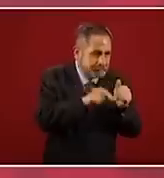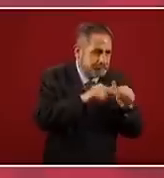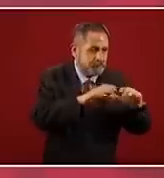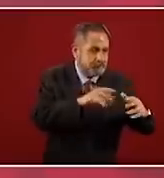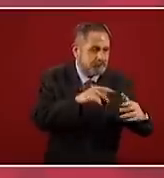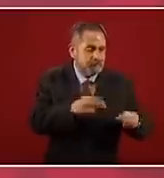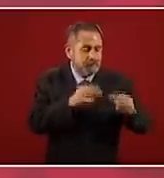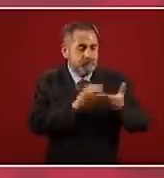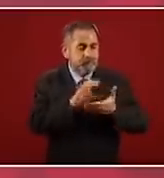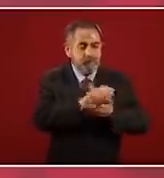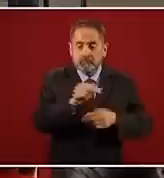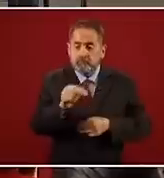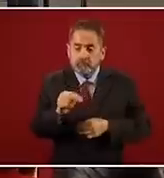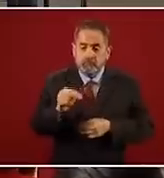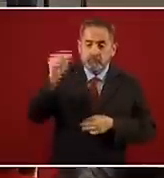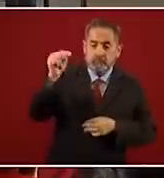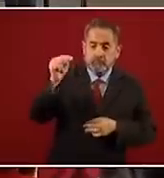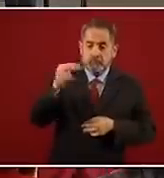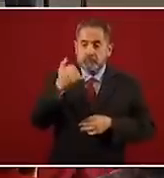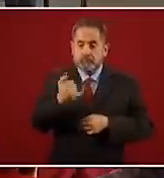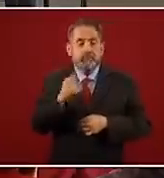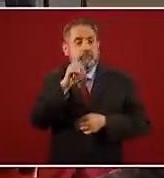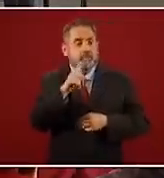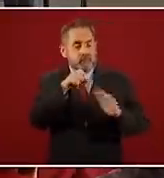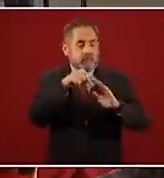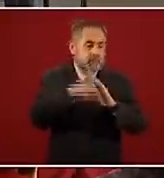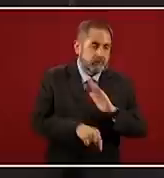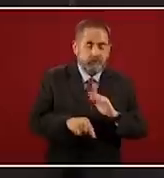en el norte y en aguas profundas,